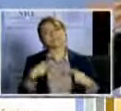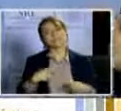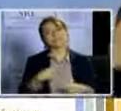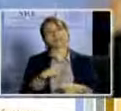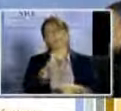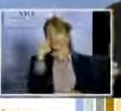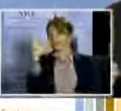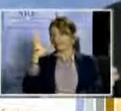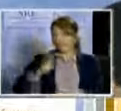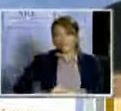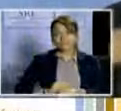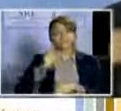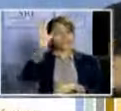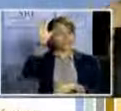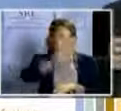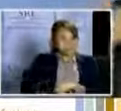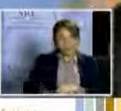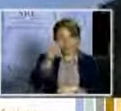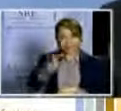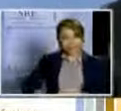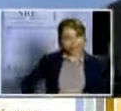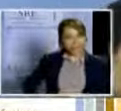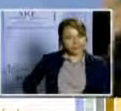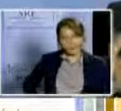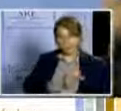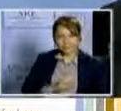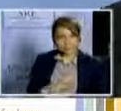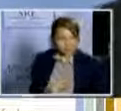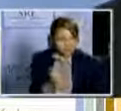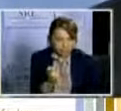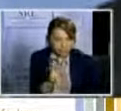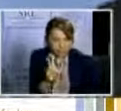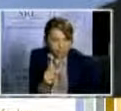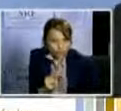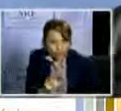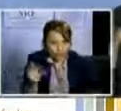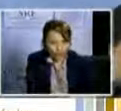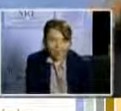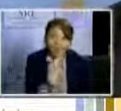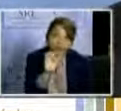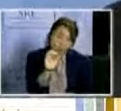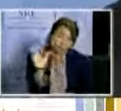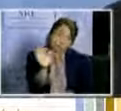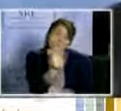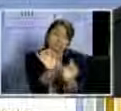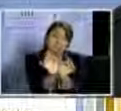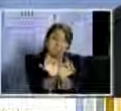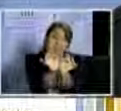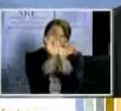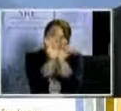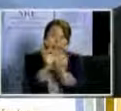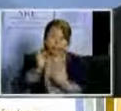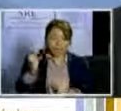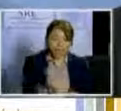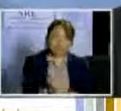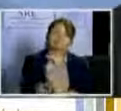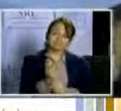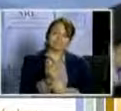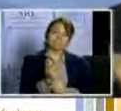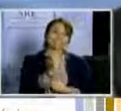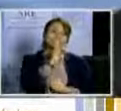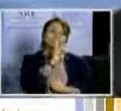estados al momento de transferirlas no lo hagan o lo hagan de manera tal que lleguen a los destinatarios